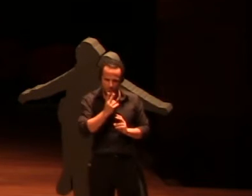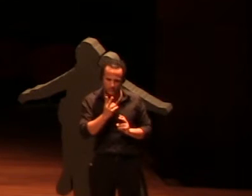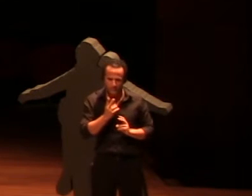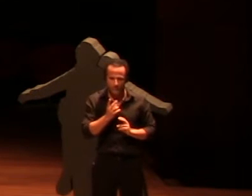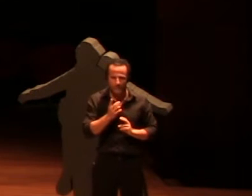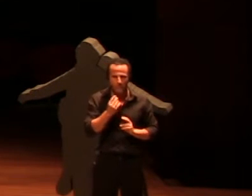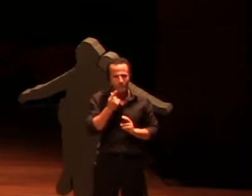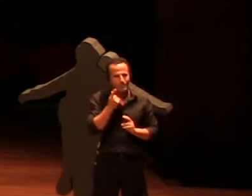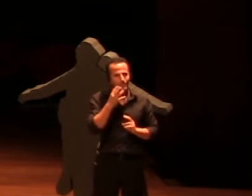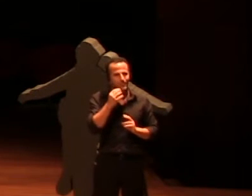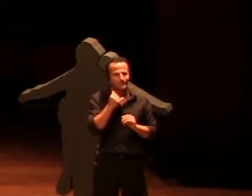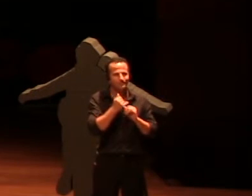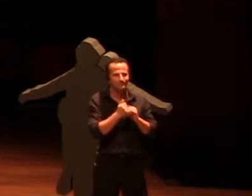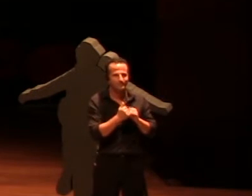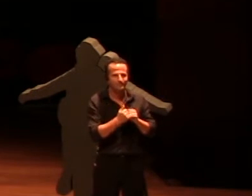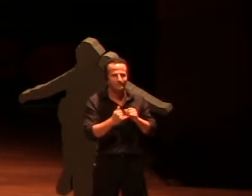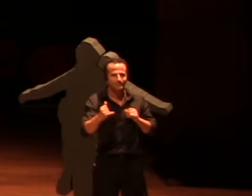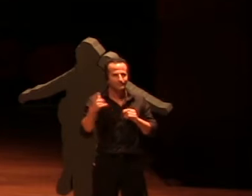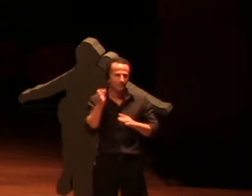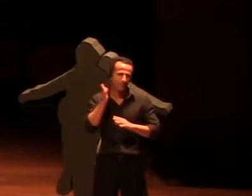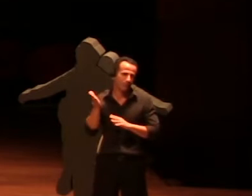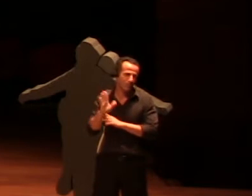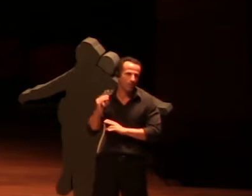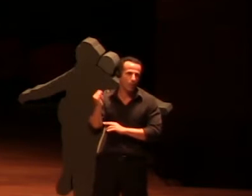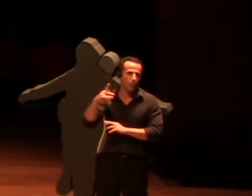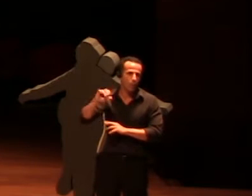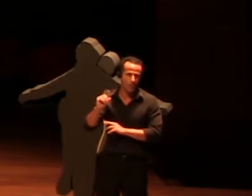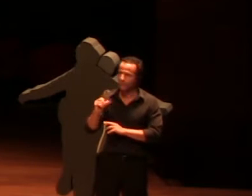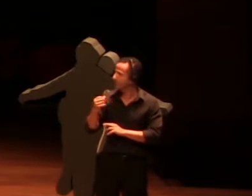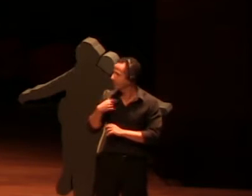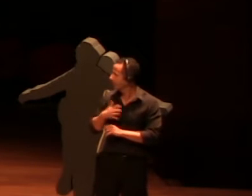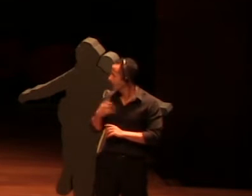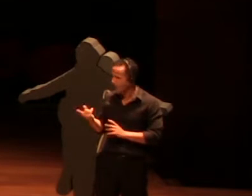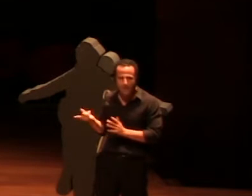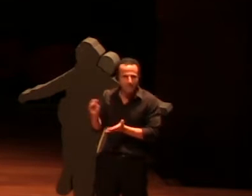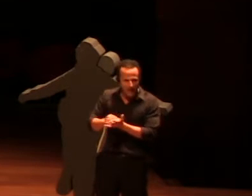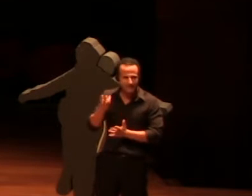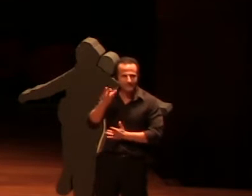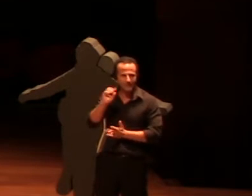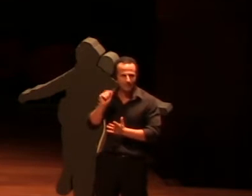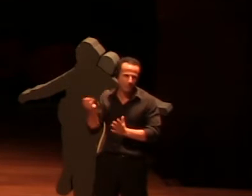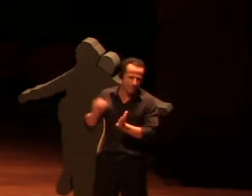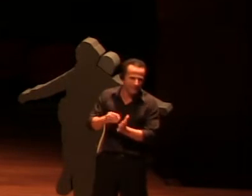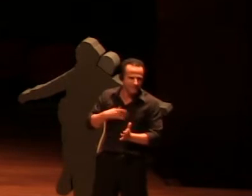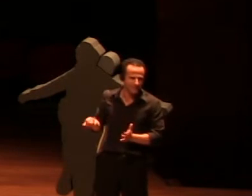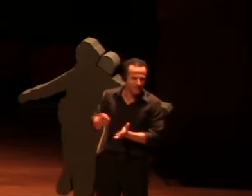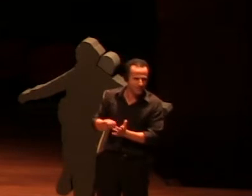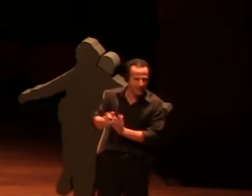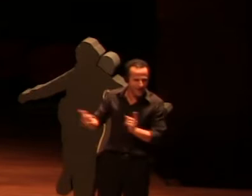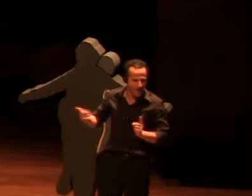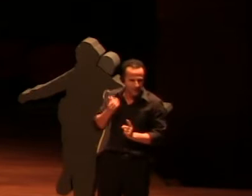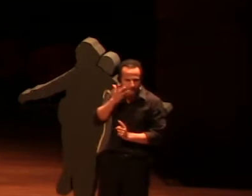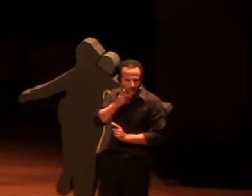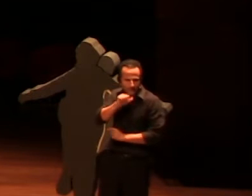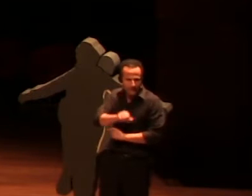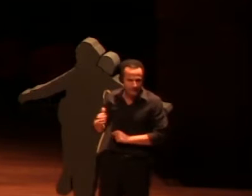muy al hilo de la ponencia de Julio, que me ha encantado, y estaría encantado también de donar mis 30 minutos para seguir escuchándolo. Estas reflexiones